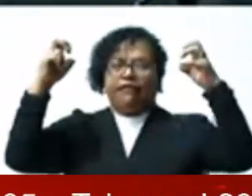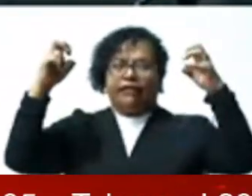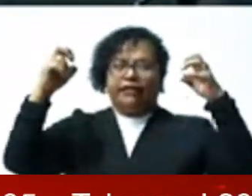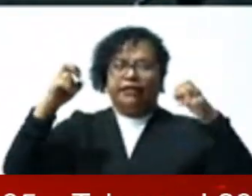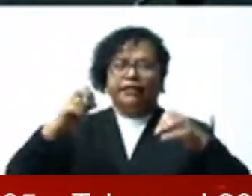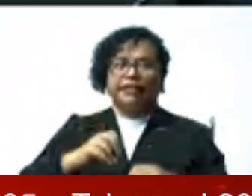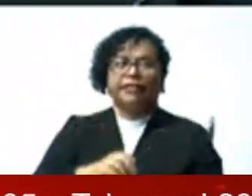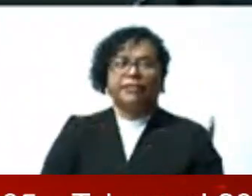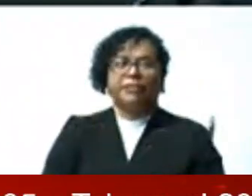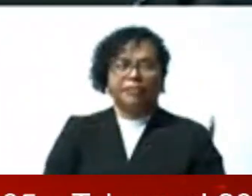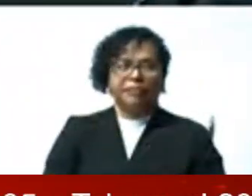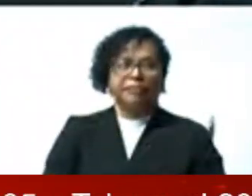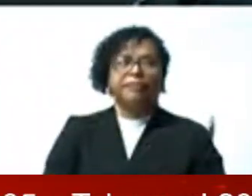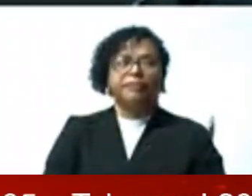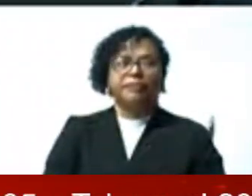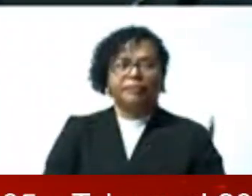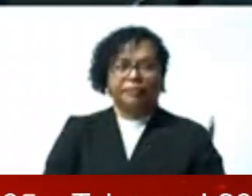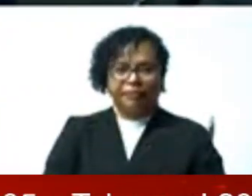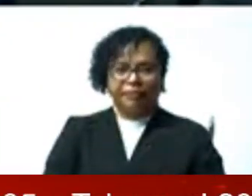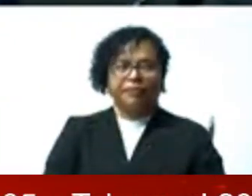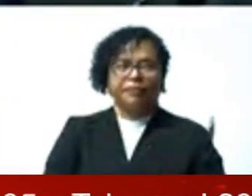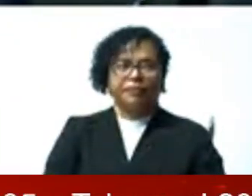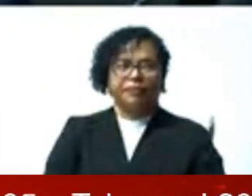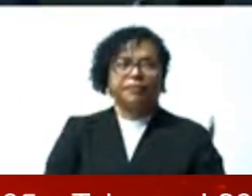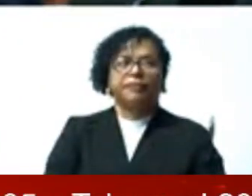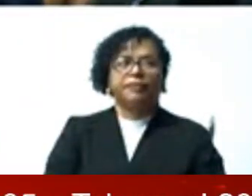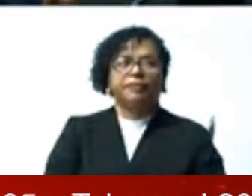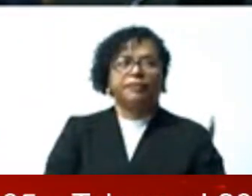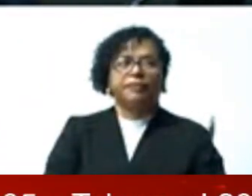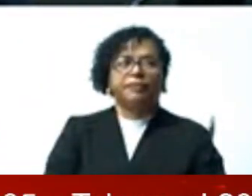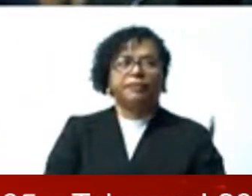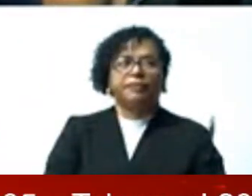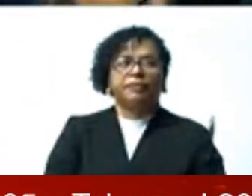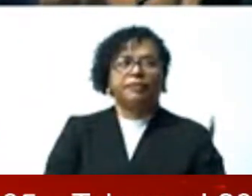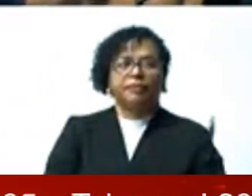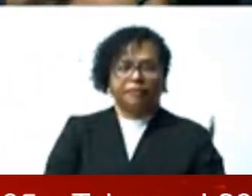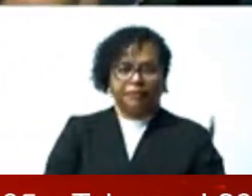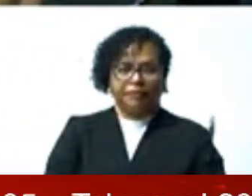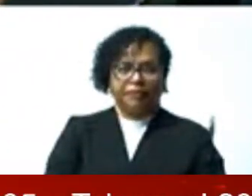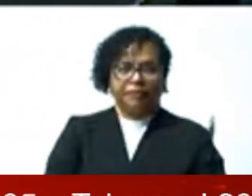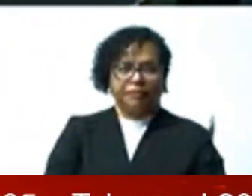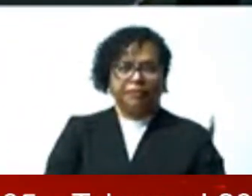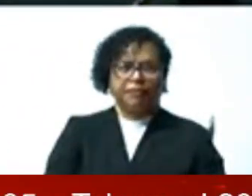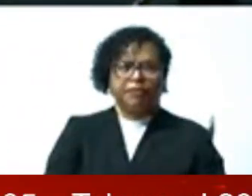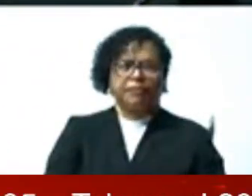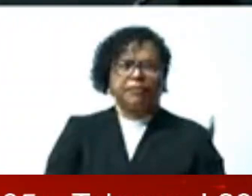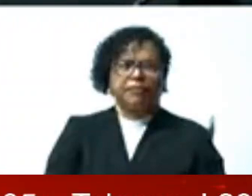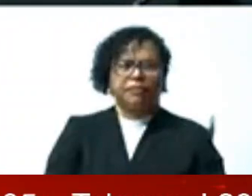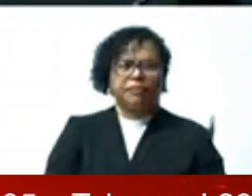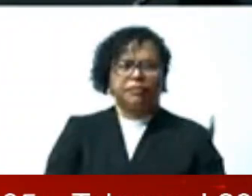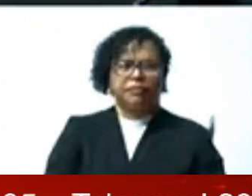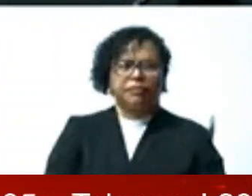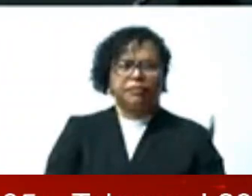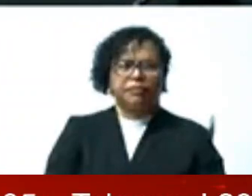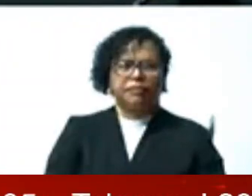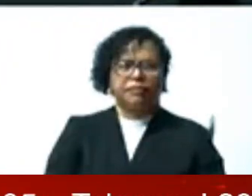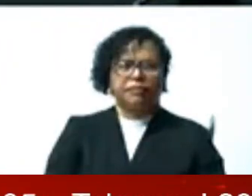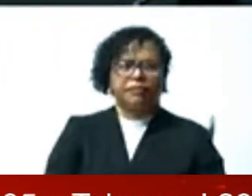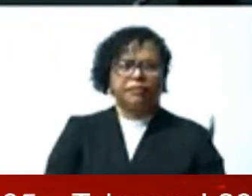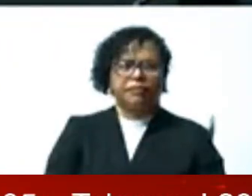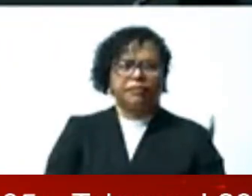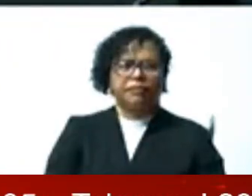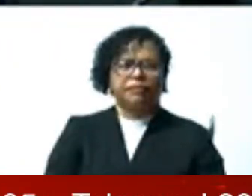Fíjense, compañeros, colegas, diputados y diputadas. Quien le habla criticar los préstamos no le